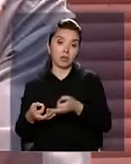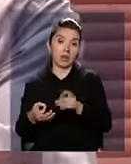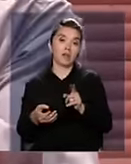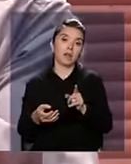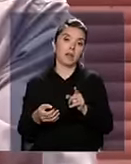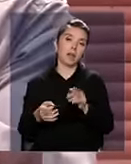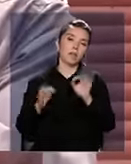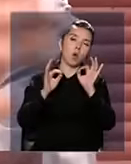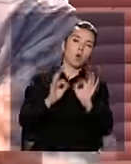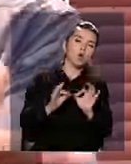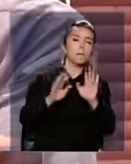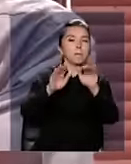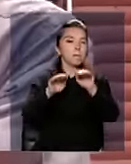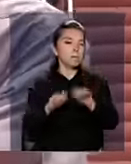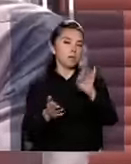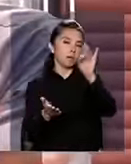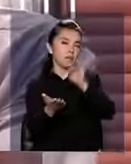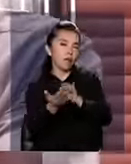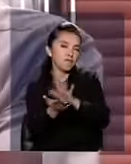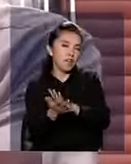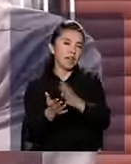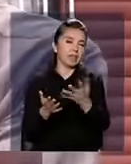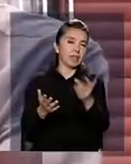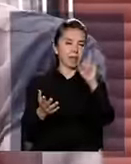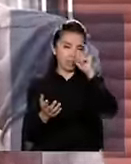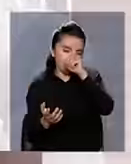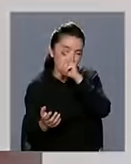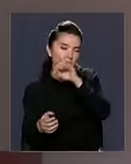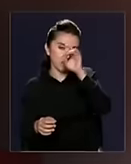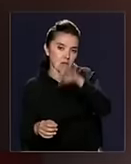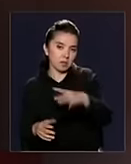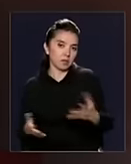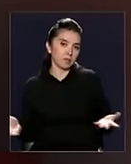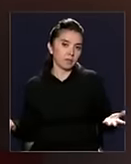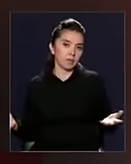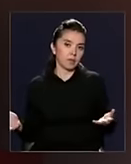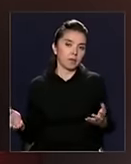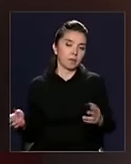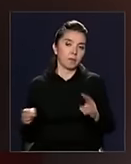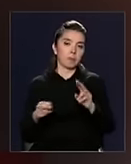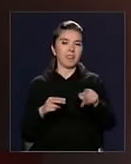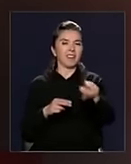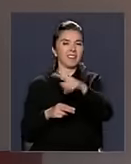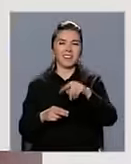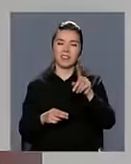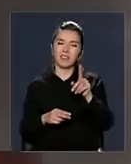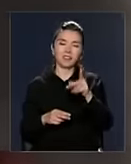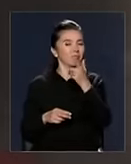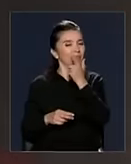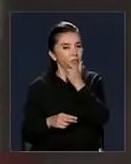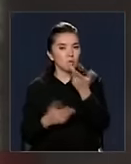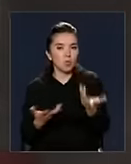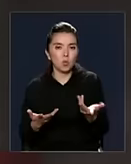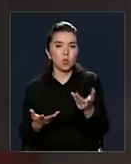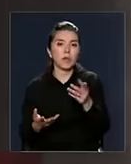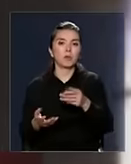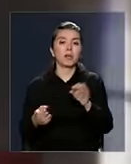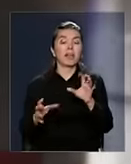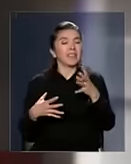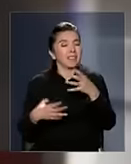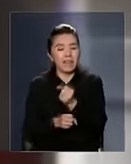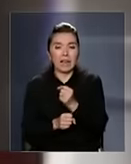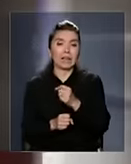fecha haya sido un poco complicada. Una acción cuestionable en medio de una tragedia nacional que ha sensibilizado a